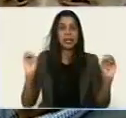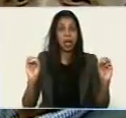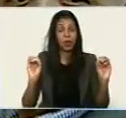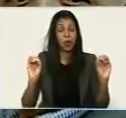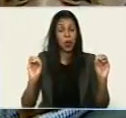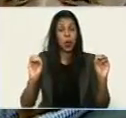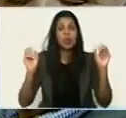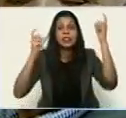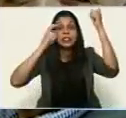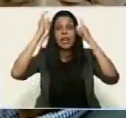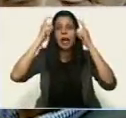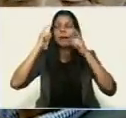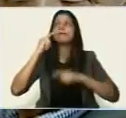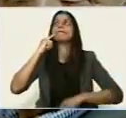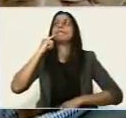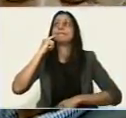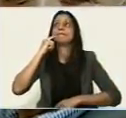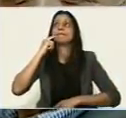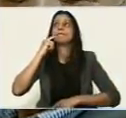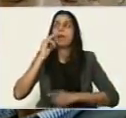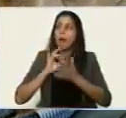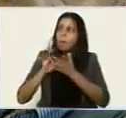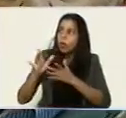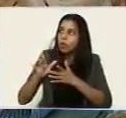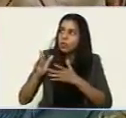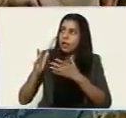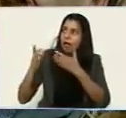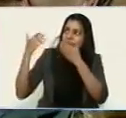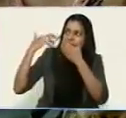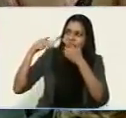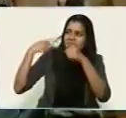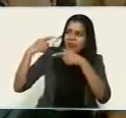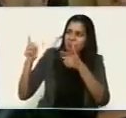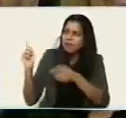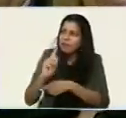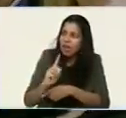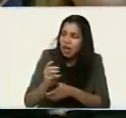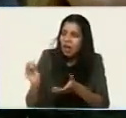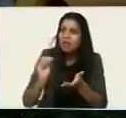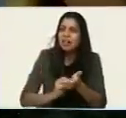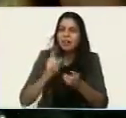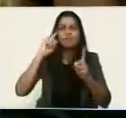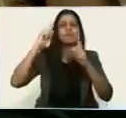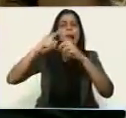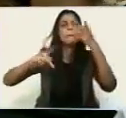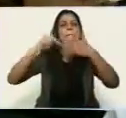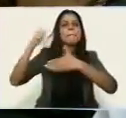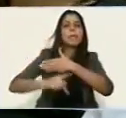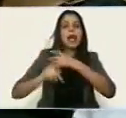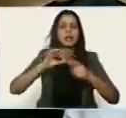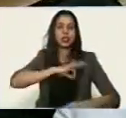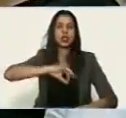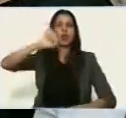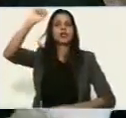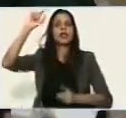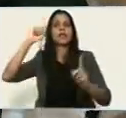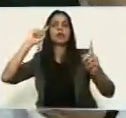Estado que definió políticamente el camino de la revolución bolivariana hacia el socialismo.